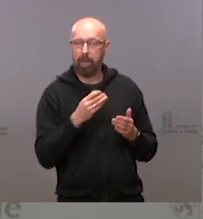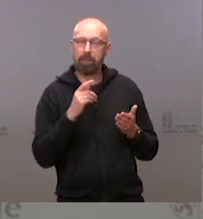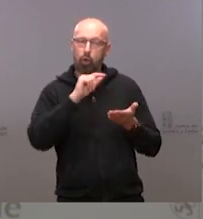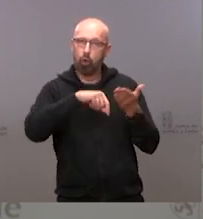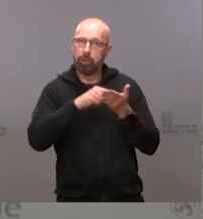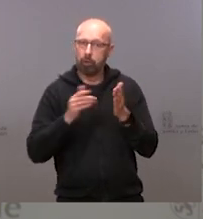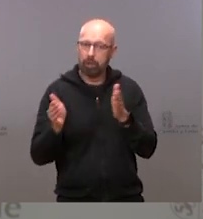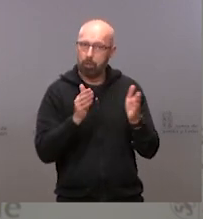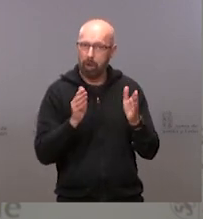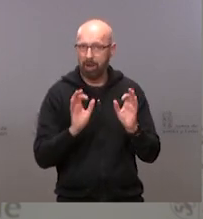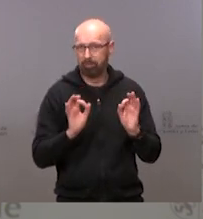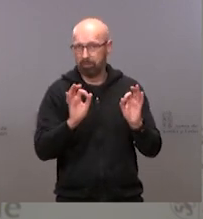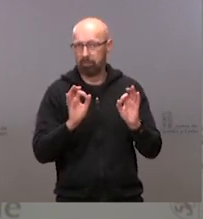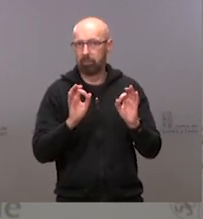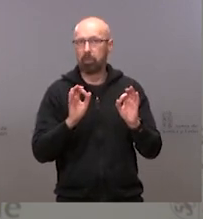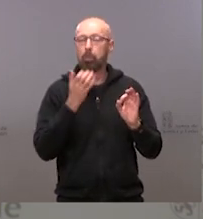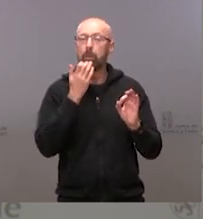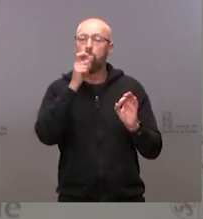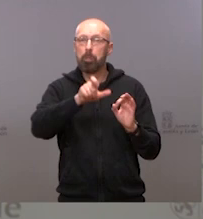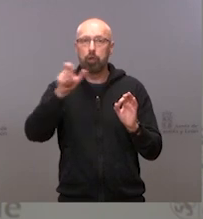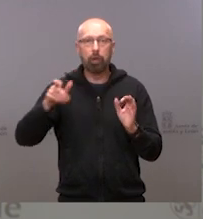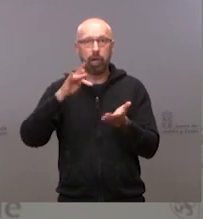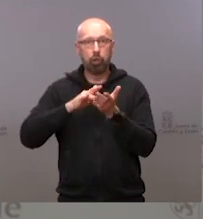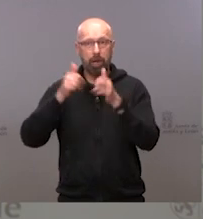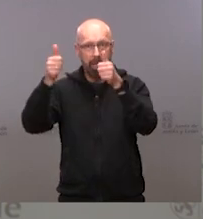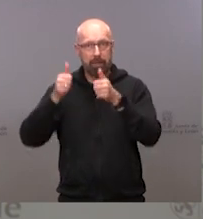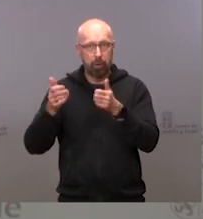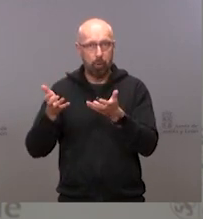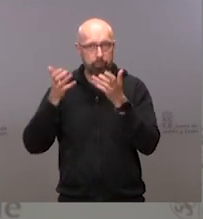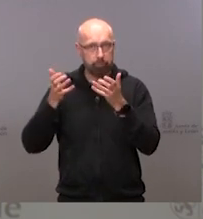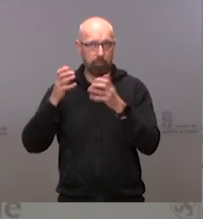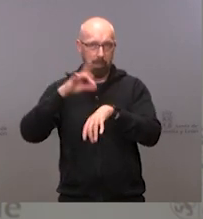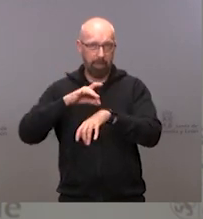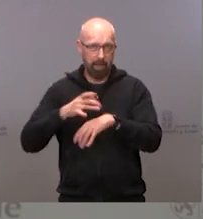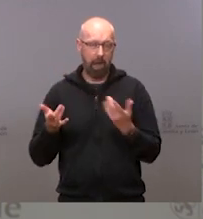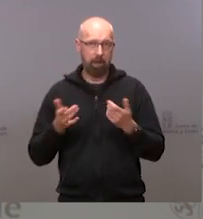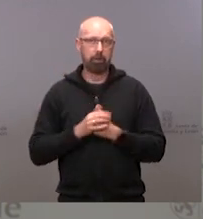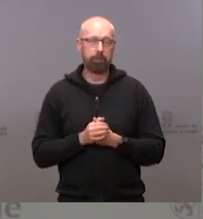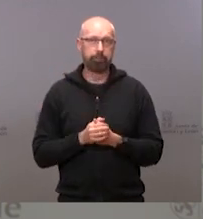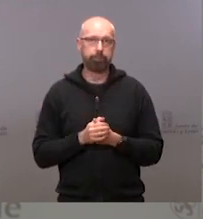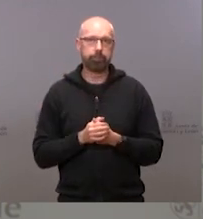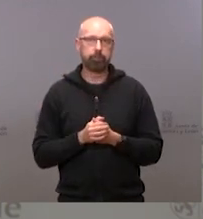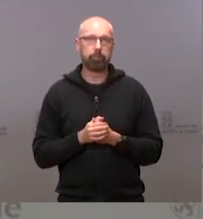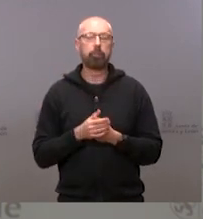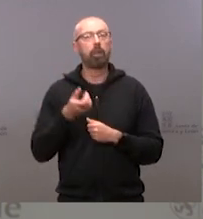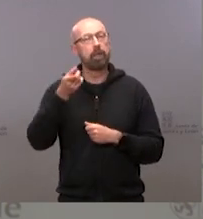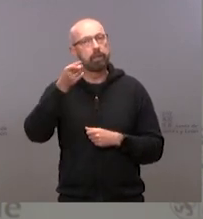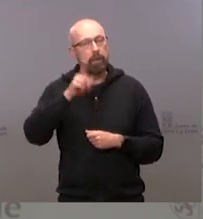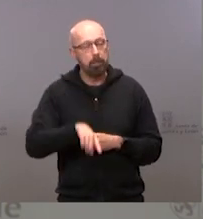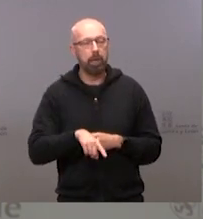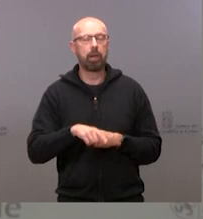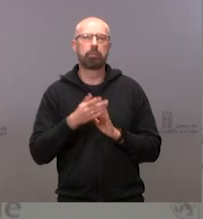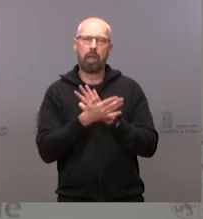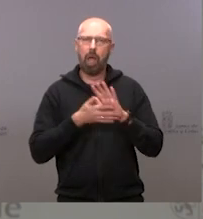aquellas personas que sean graduadas en medicina también se ha hablado de